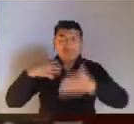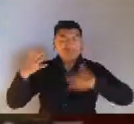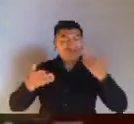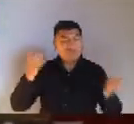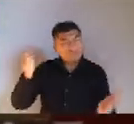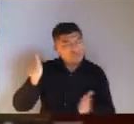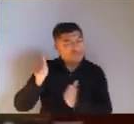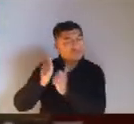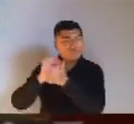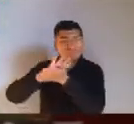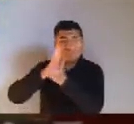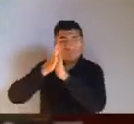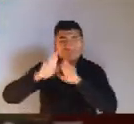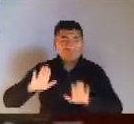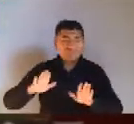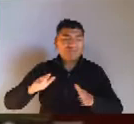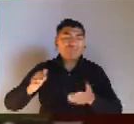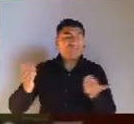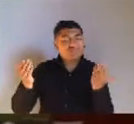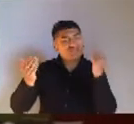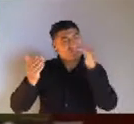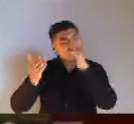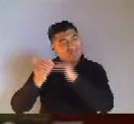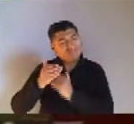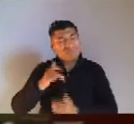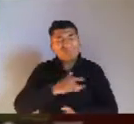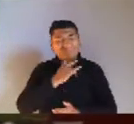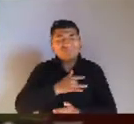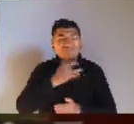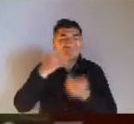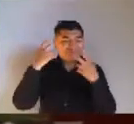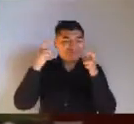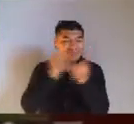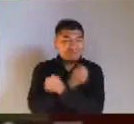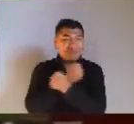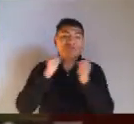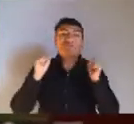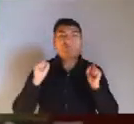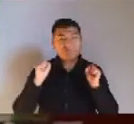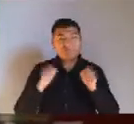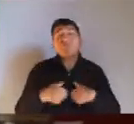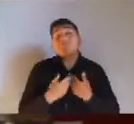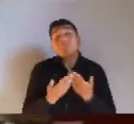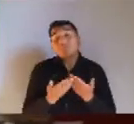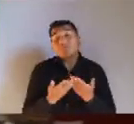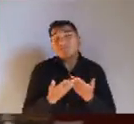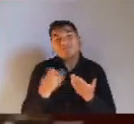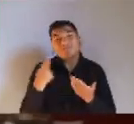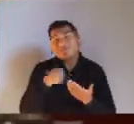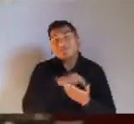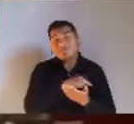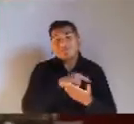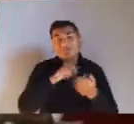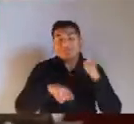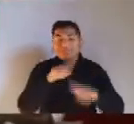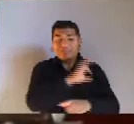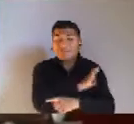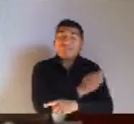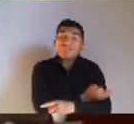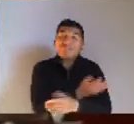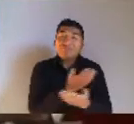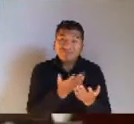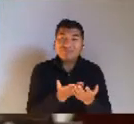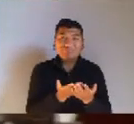paz, vuelvan a saborear los beneficios de la salvación. ¿Cómo no vamos a esforzarnos, queridos